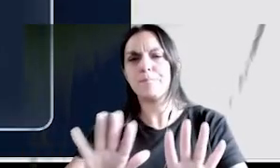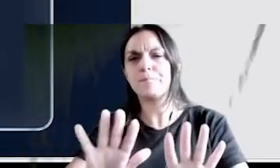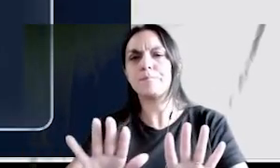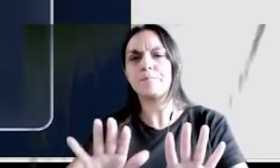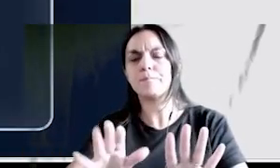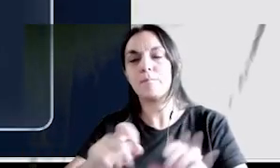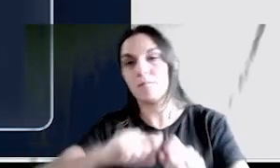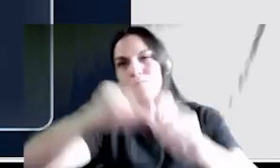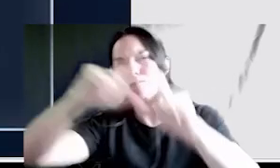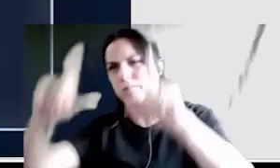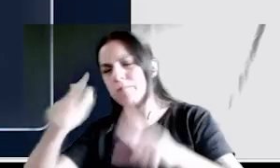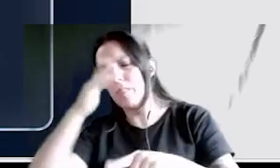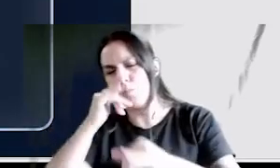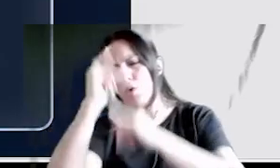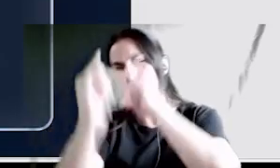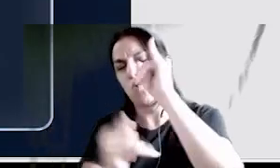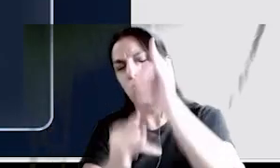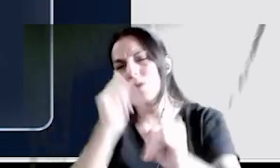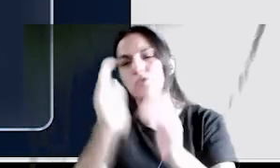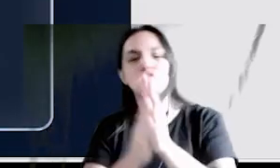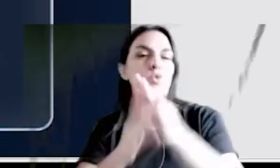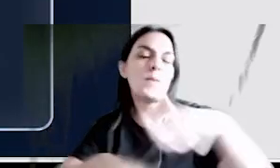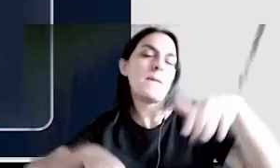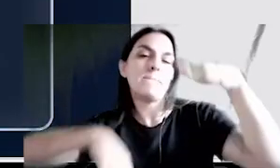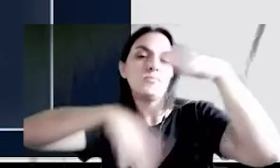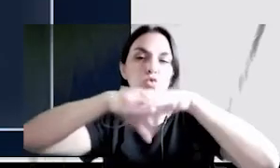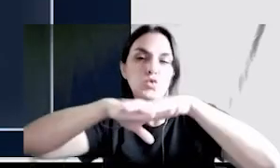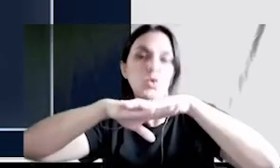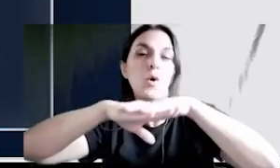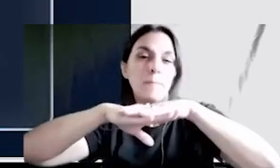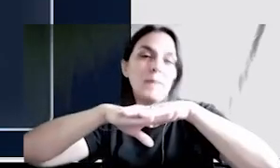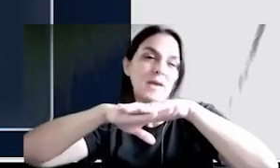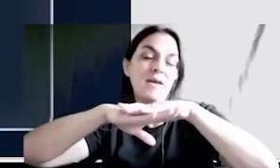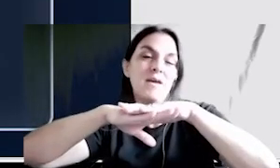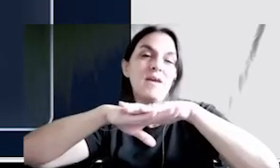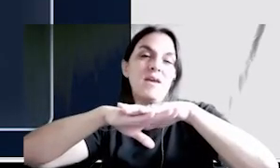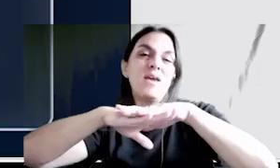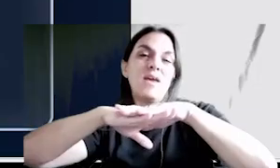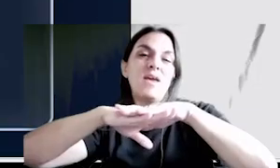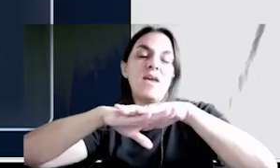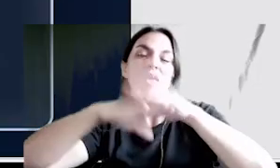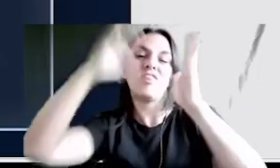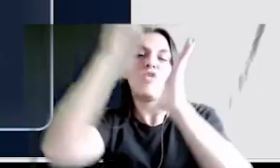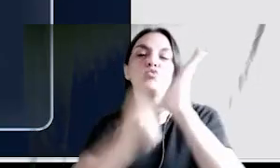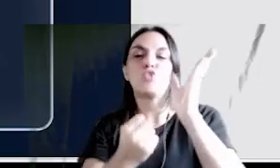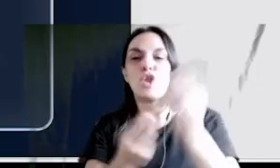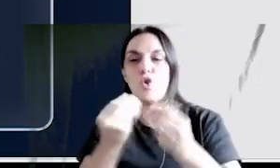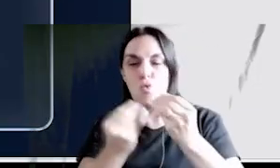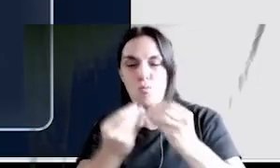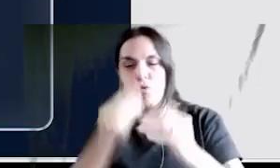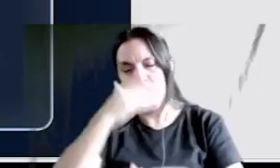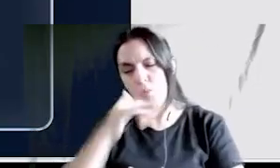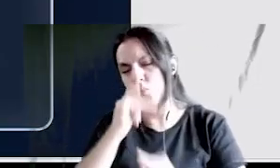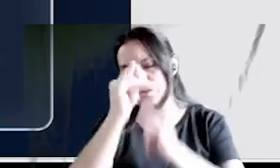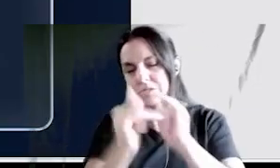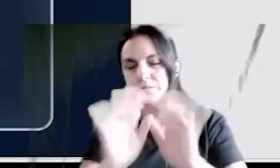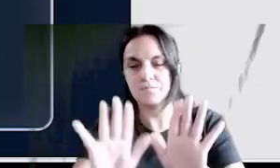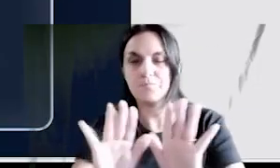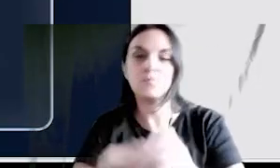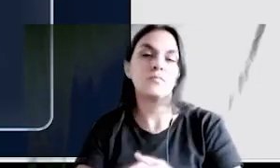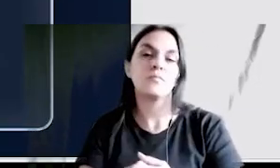otra pantalla les voy a mostrar cuál es el tope que tenemos para este tipo de deducciones. En lo que es